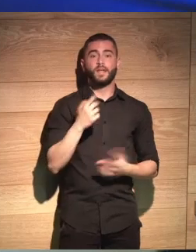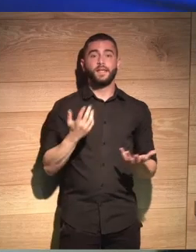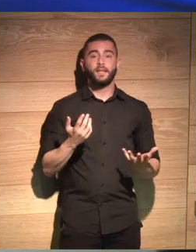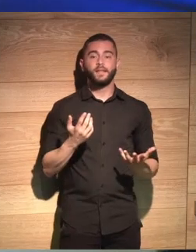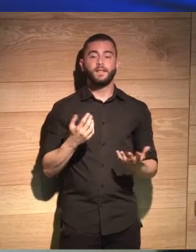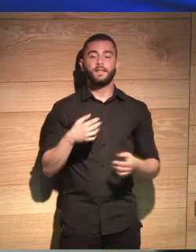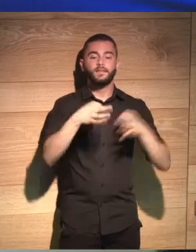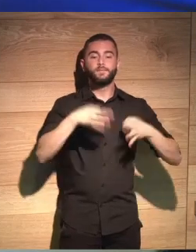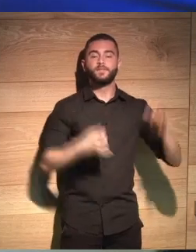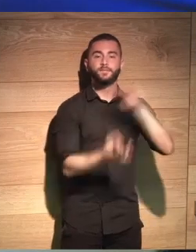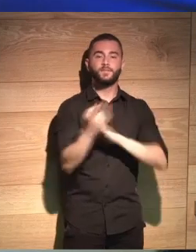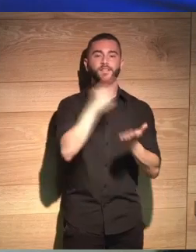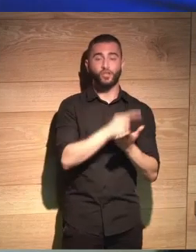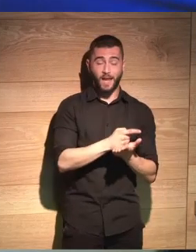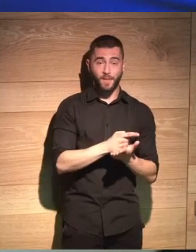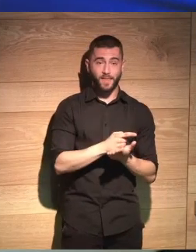reactivar siempre